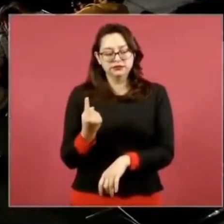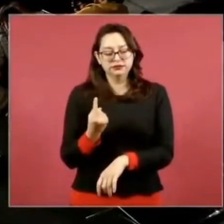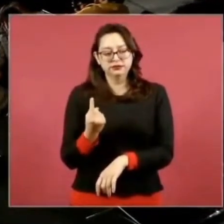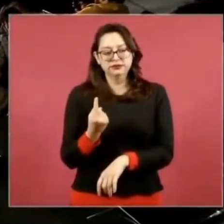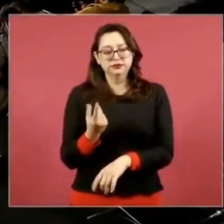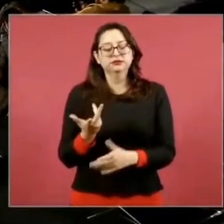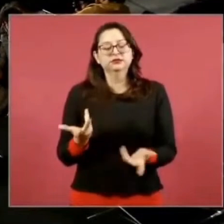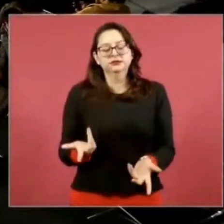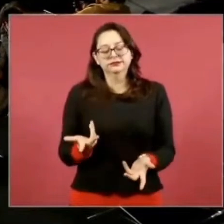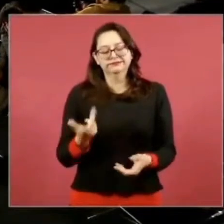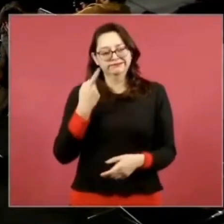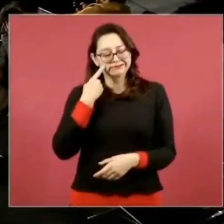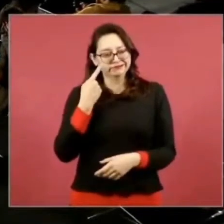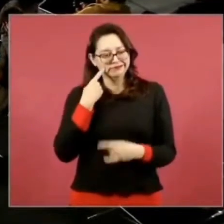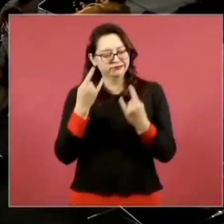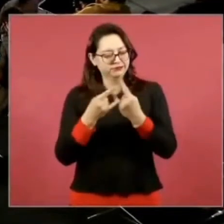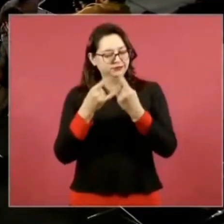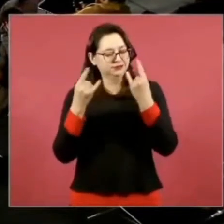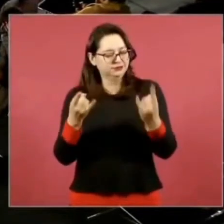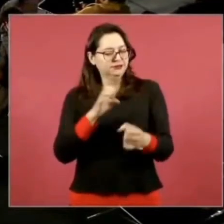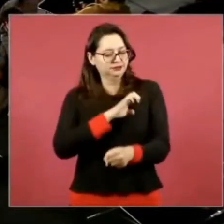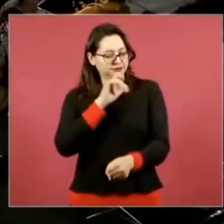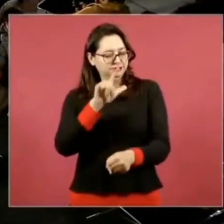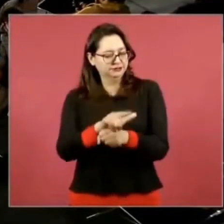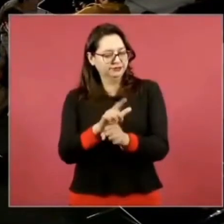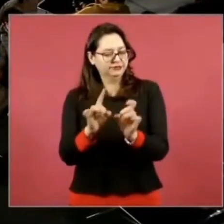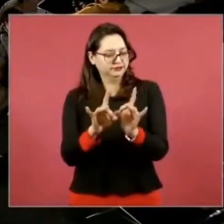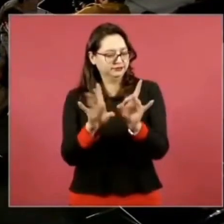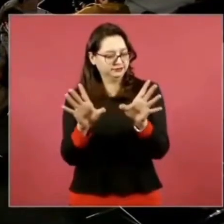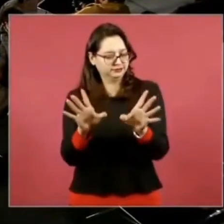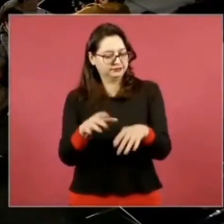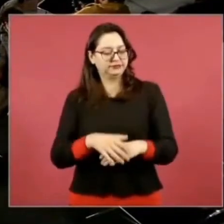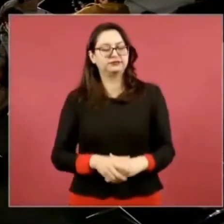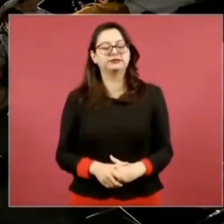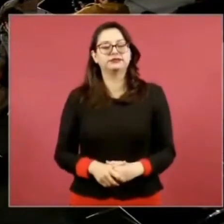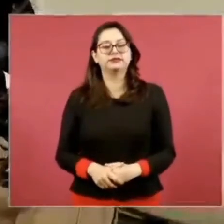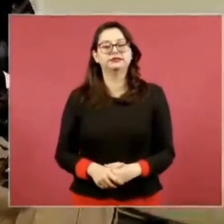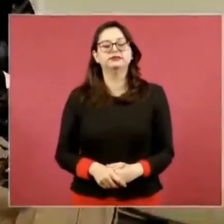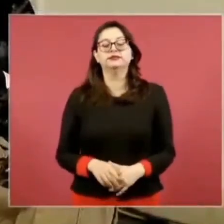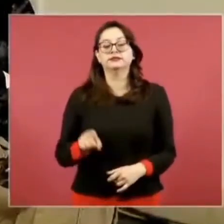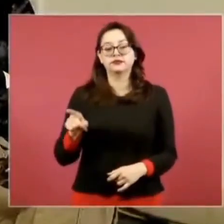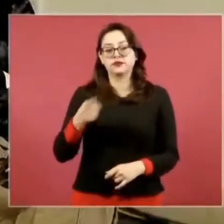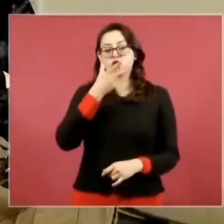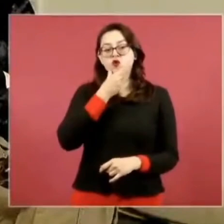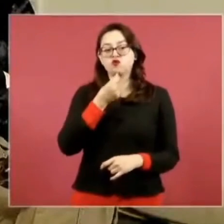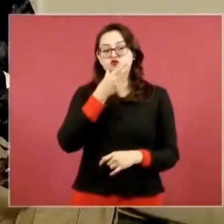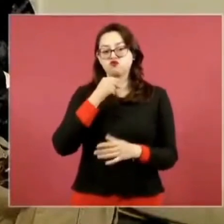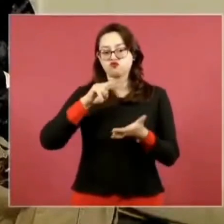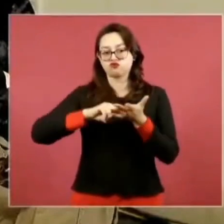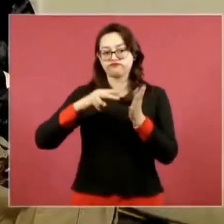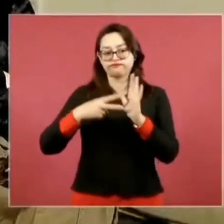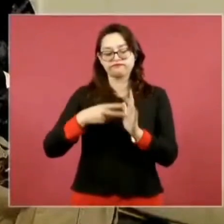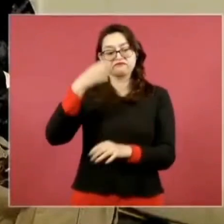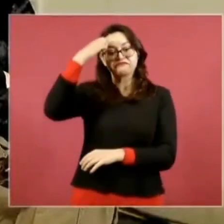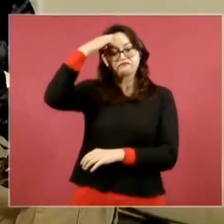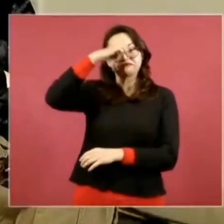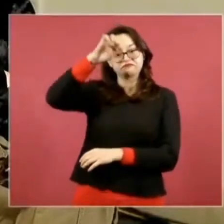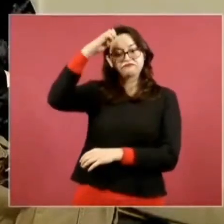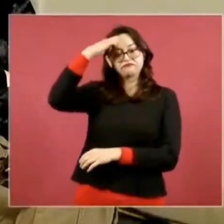sucedió algo especial. El ingeniero Cédric tiene mucha experiencia en construcción, es